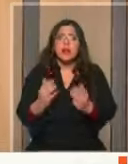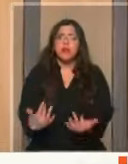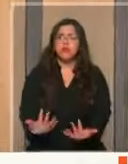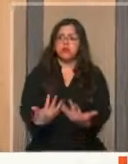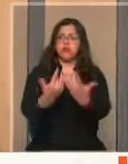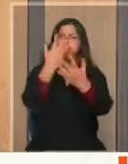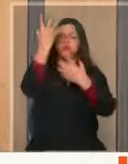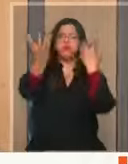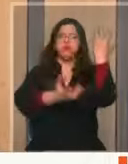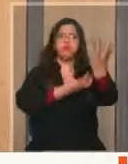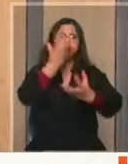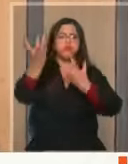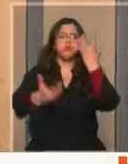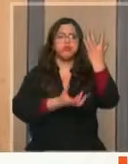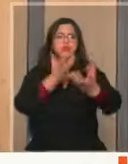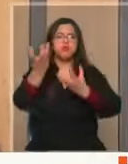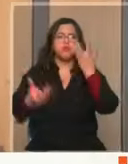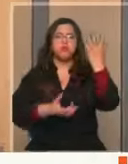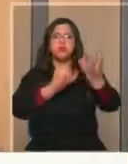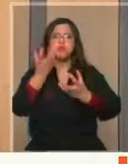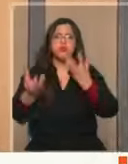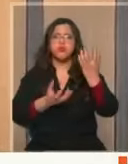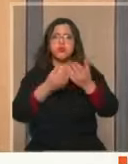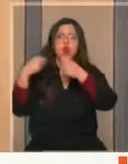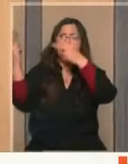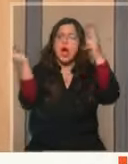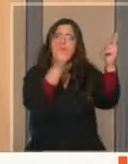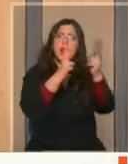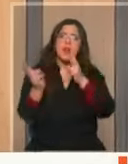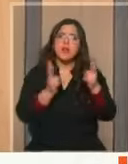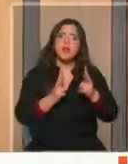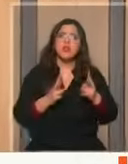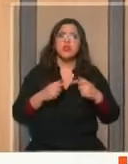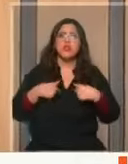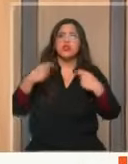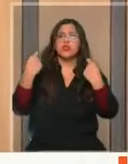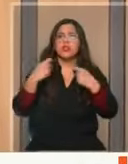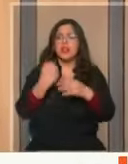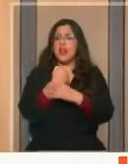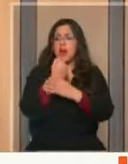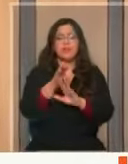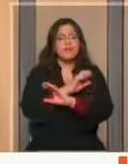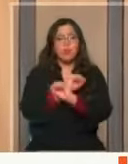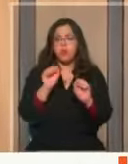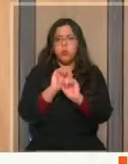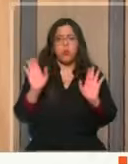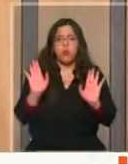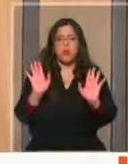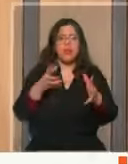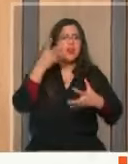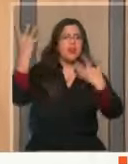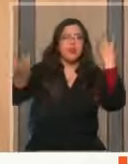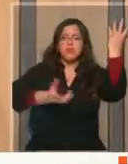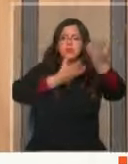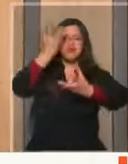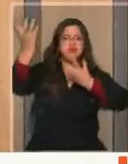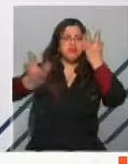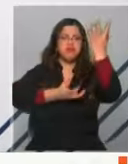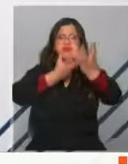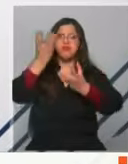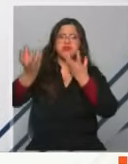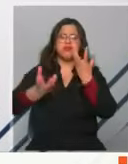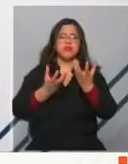Y se prendió al tiro así, con el viento. Yo intenté de meterme, no pude porque el fuego estaba muy, muy encima